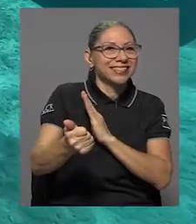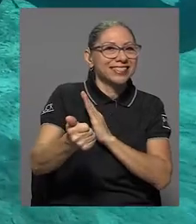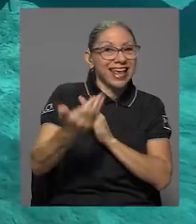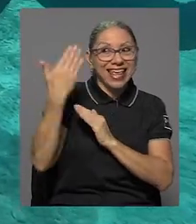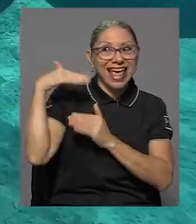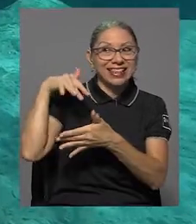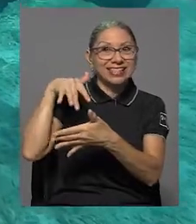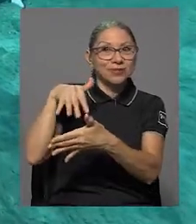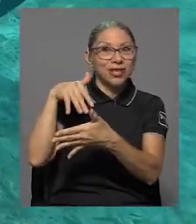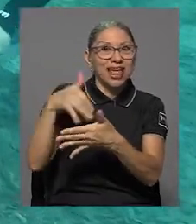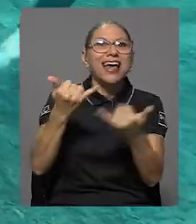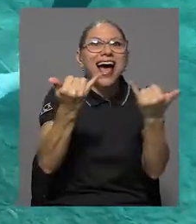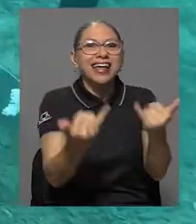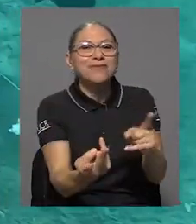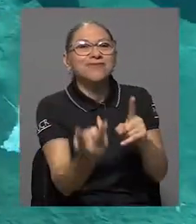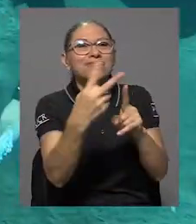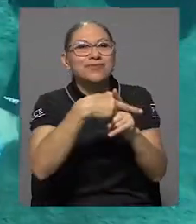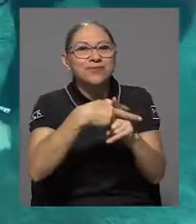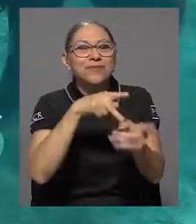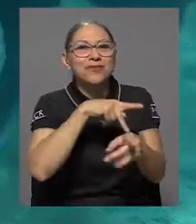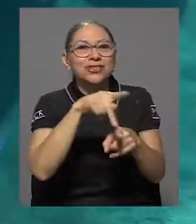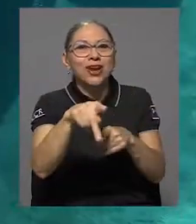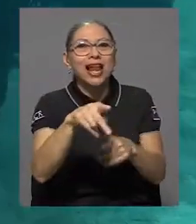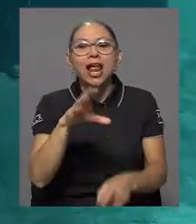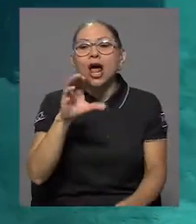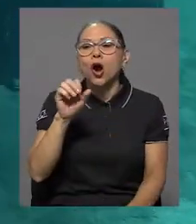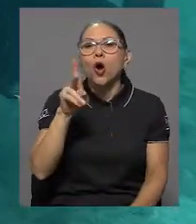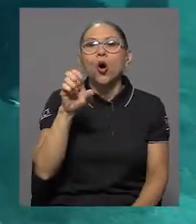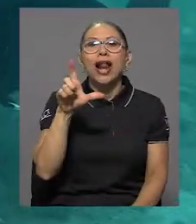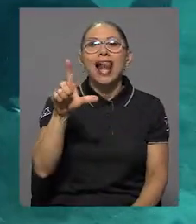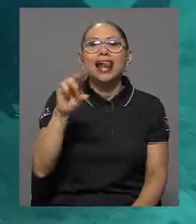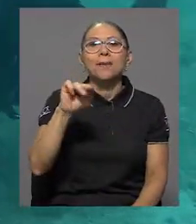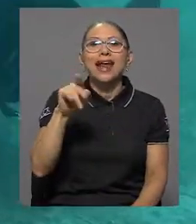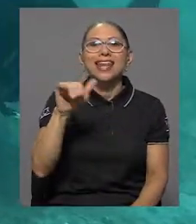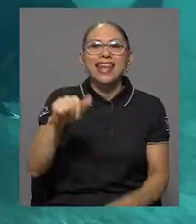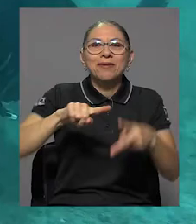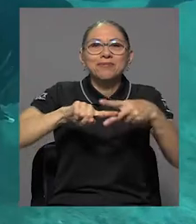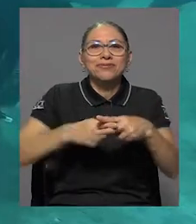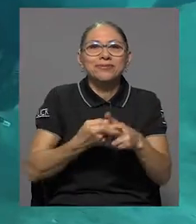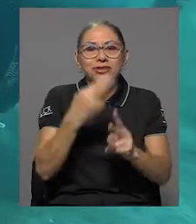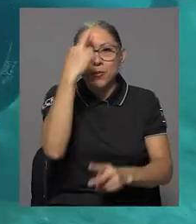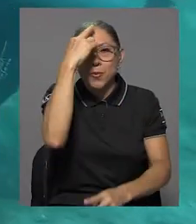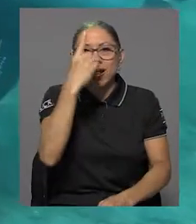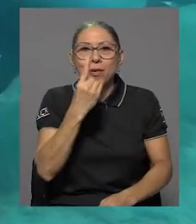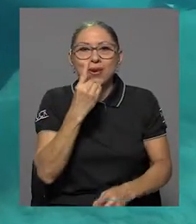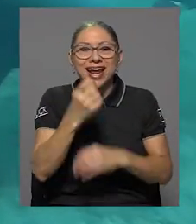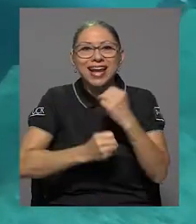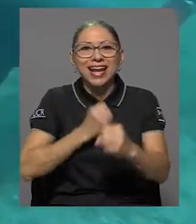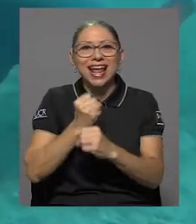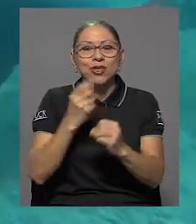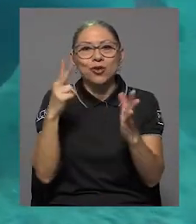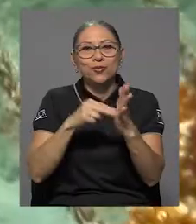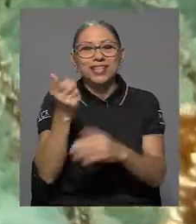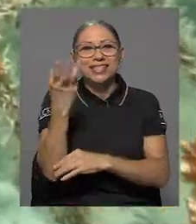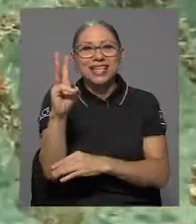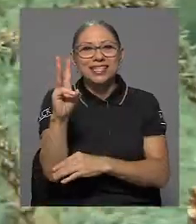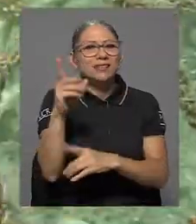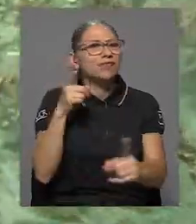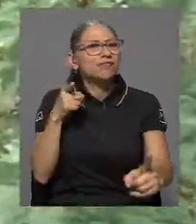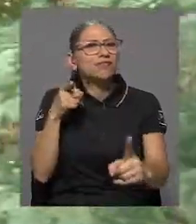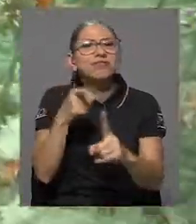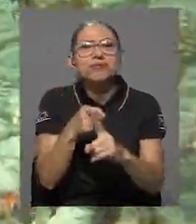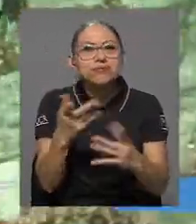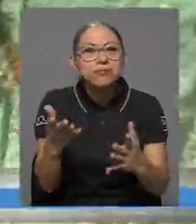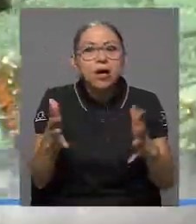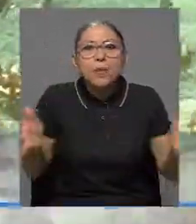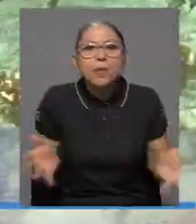un entorno profesional. Coralmanía surgió en República Dominicana en 2016 con el objetivo